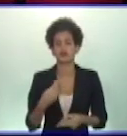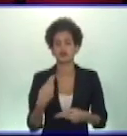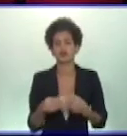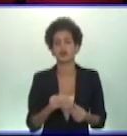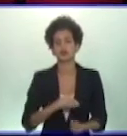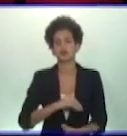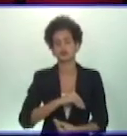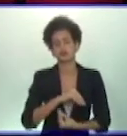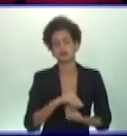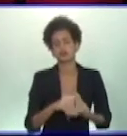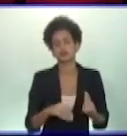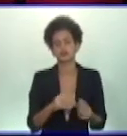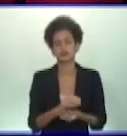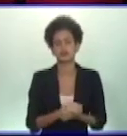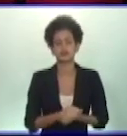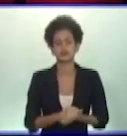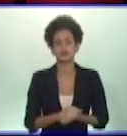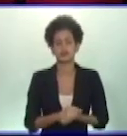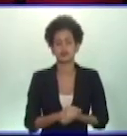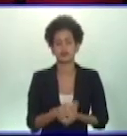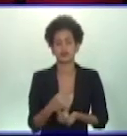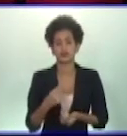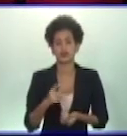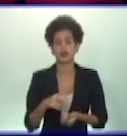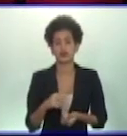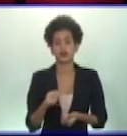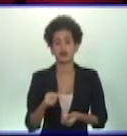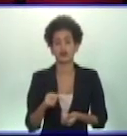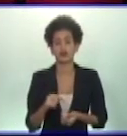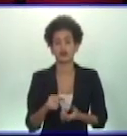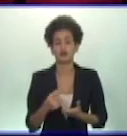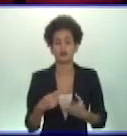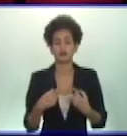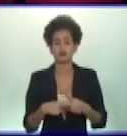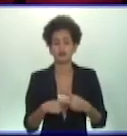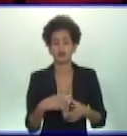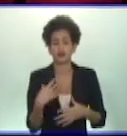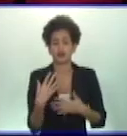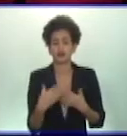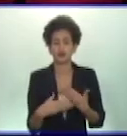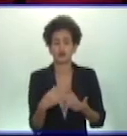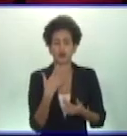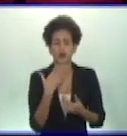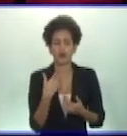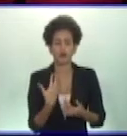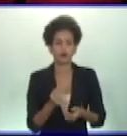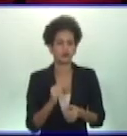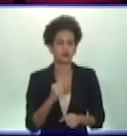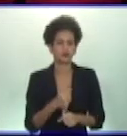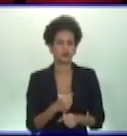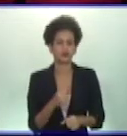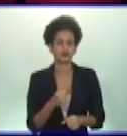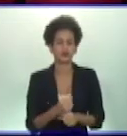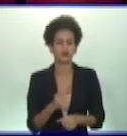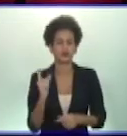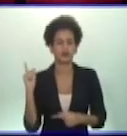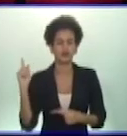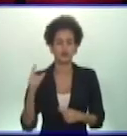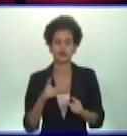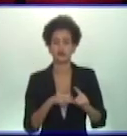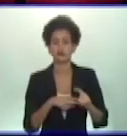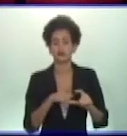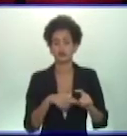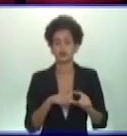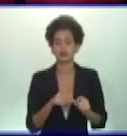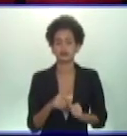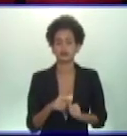vimos nuevamente a partir de la estrategia de resolución de problemas cómo trabajar este contenido. Ahora les